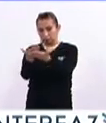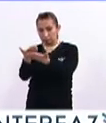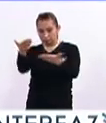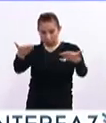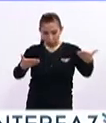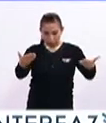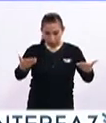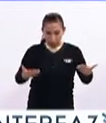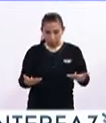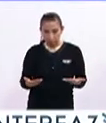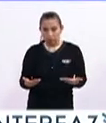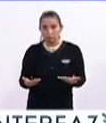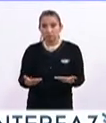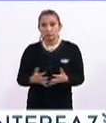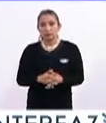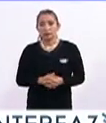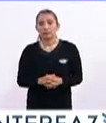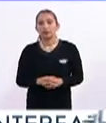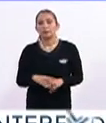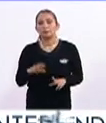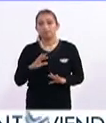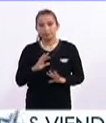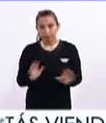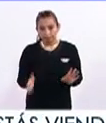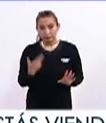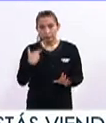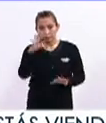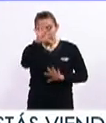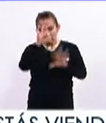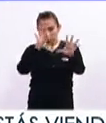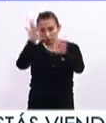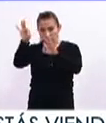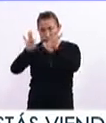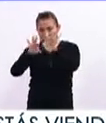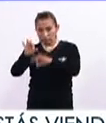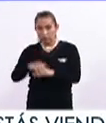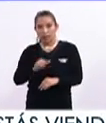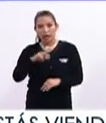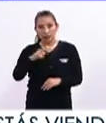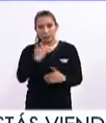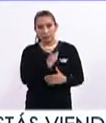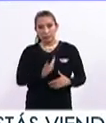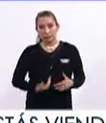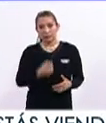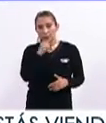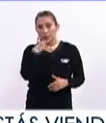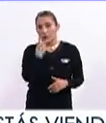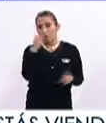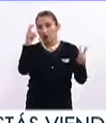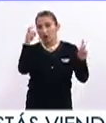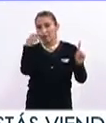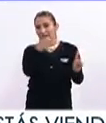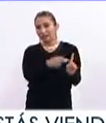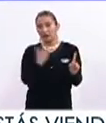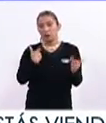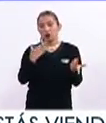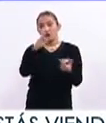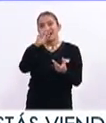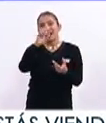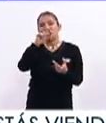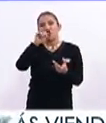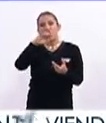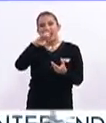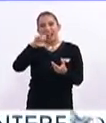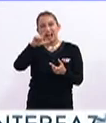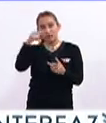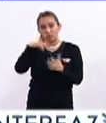presentar, se va a hacer la selección. Ana Omar, el presidente también se refirió al tema de la red troncal, que es uno de